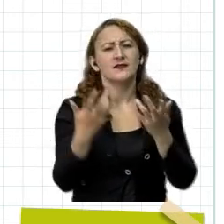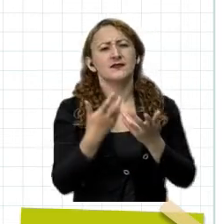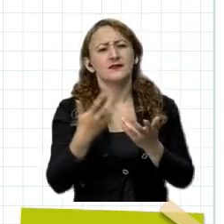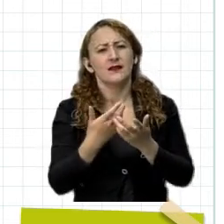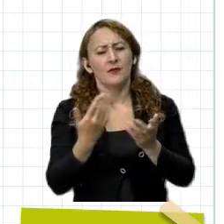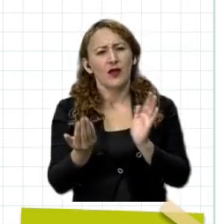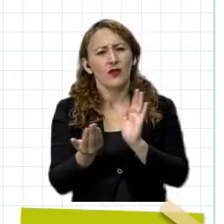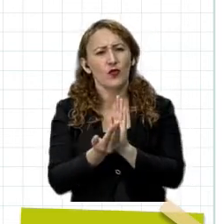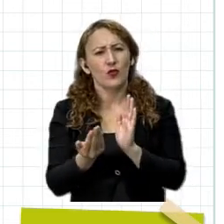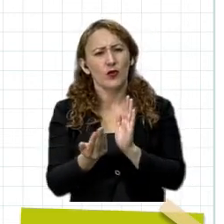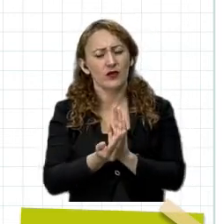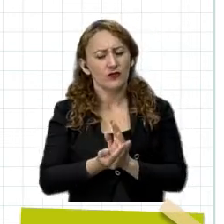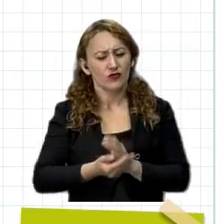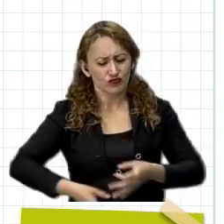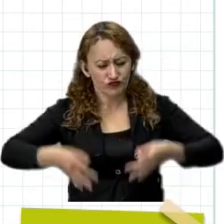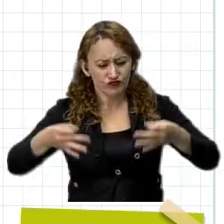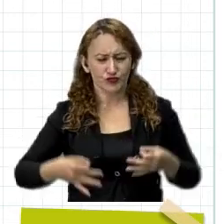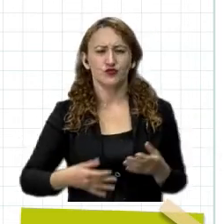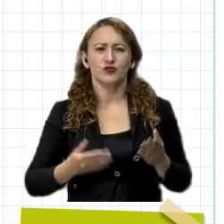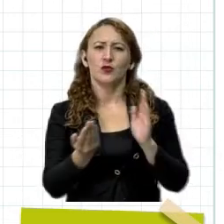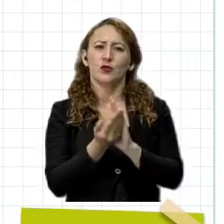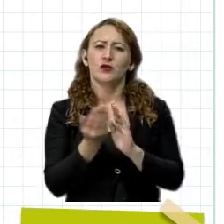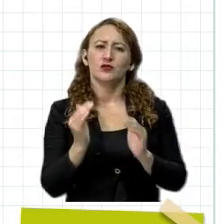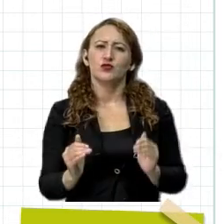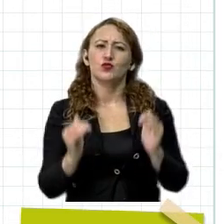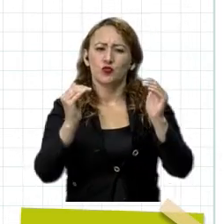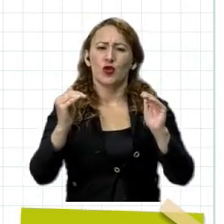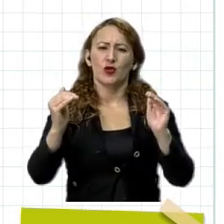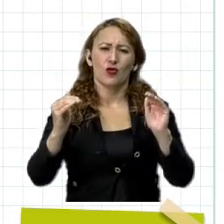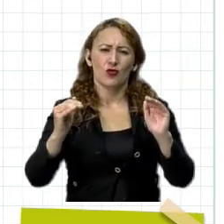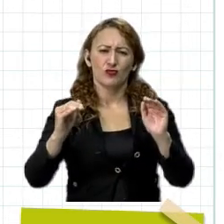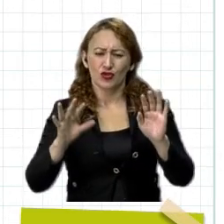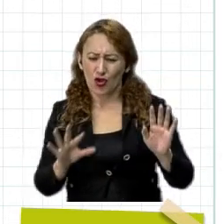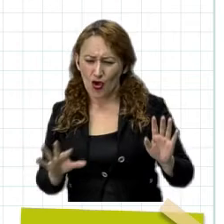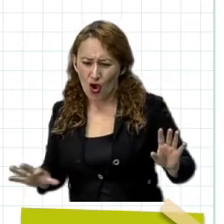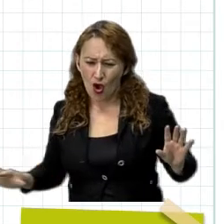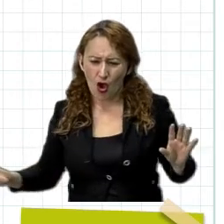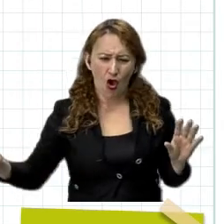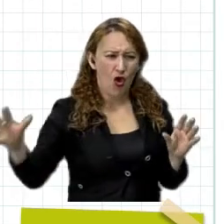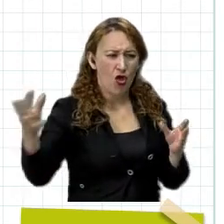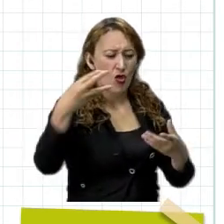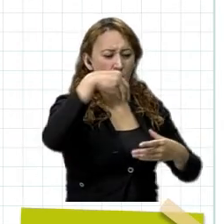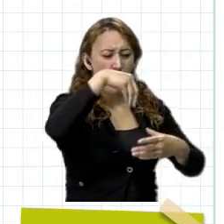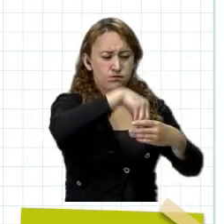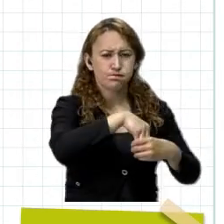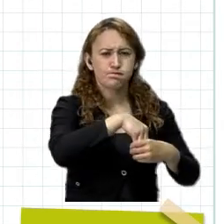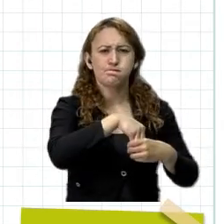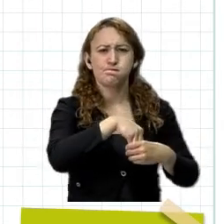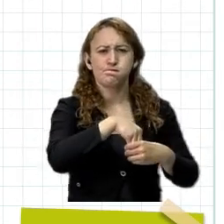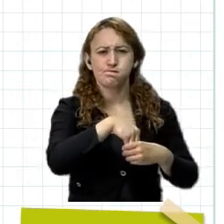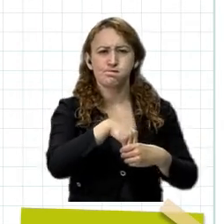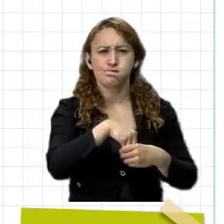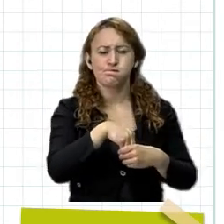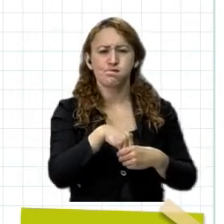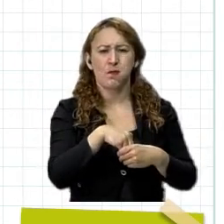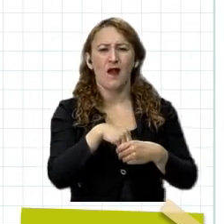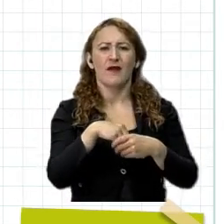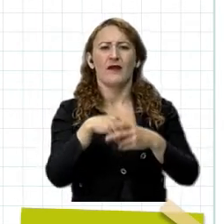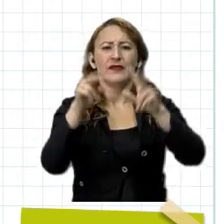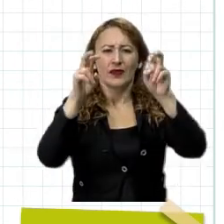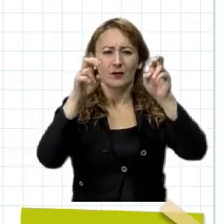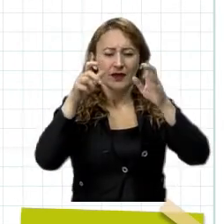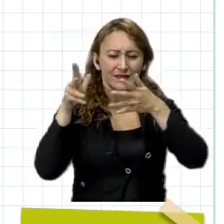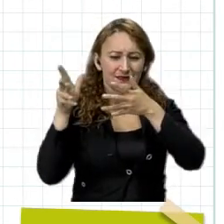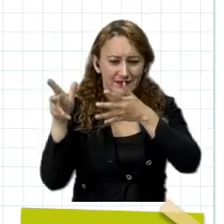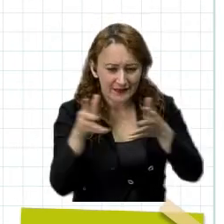educativo para la educación superior que incorpore todas estas dimensiones en términos de la enseñanza,